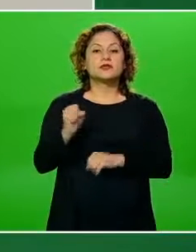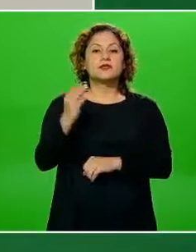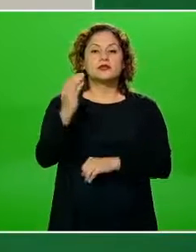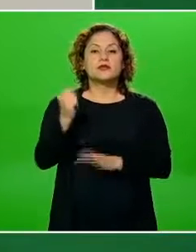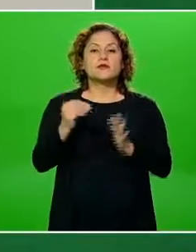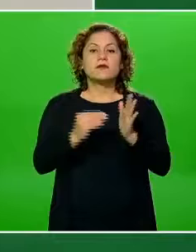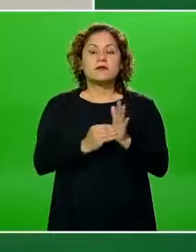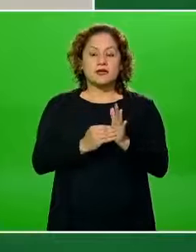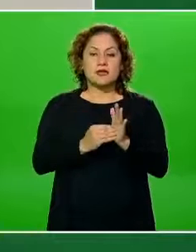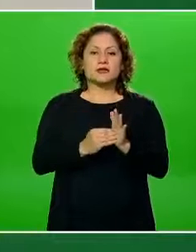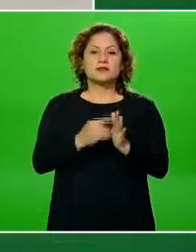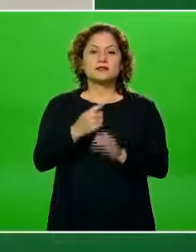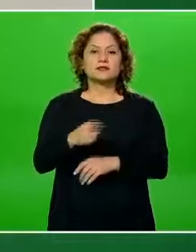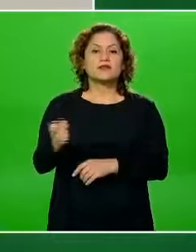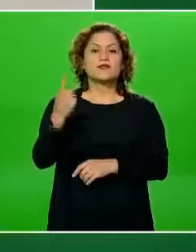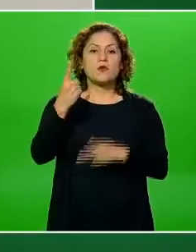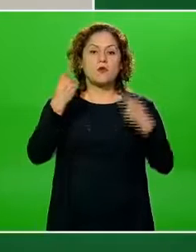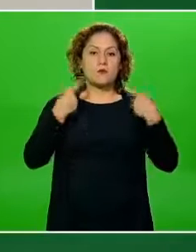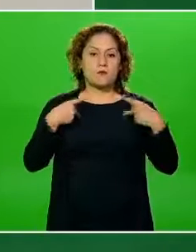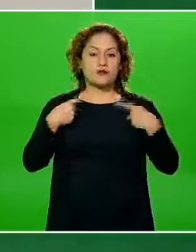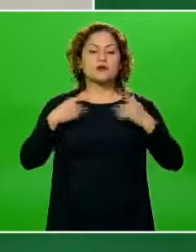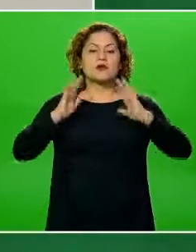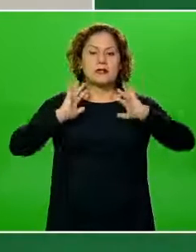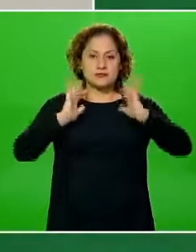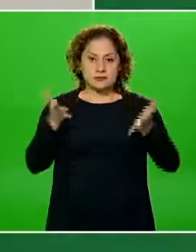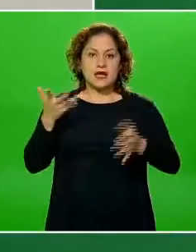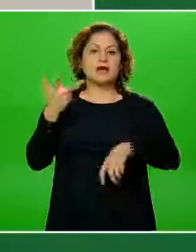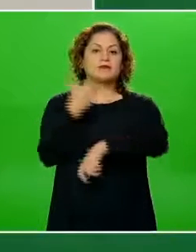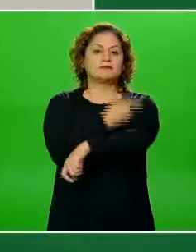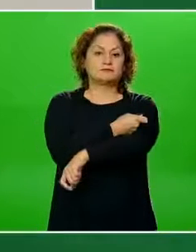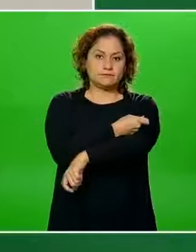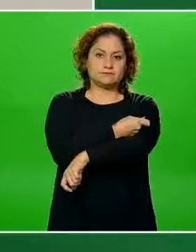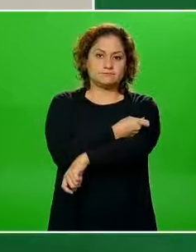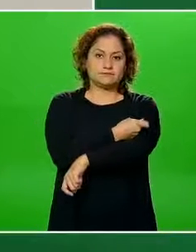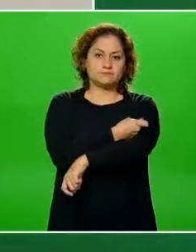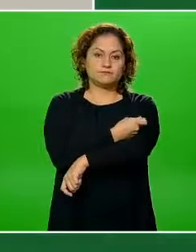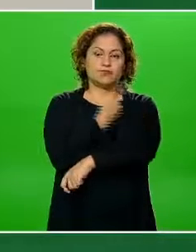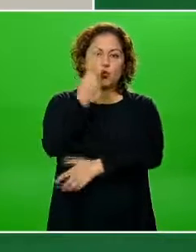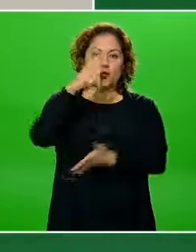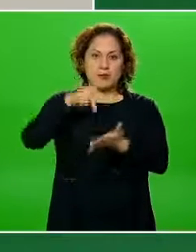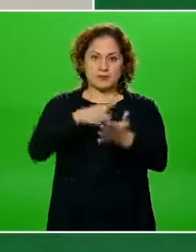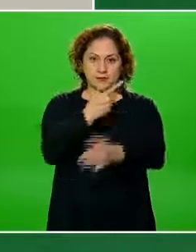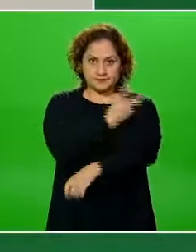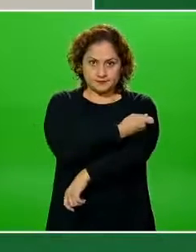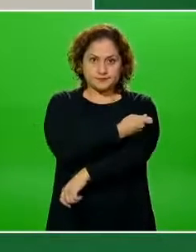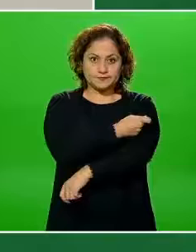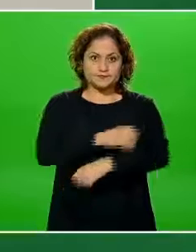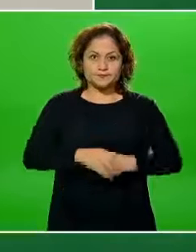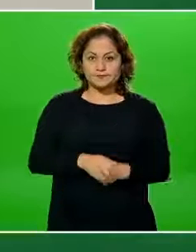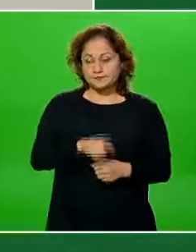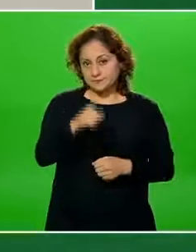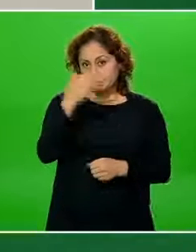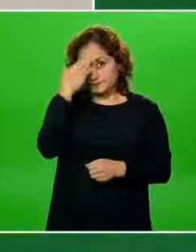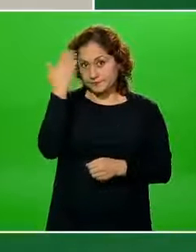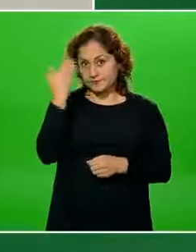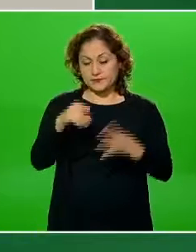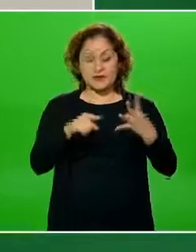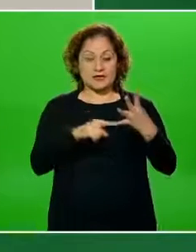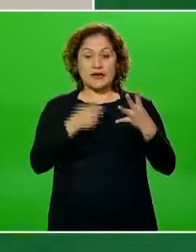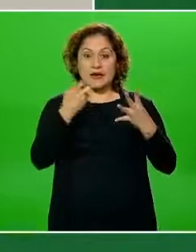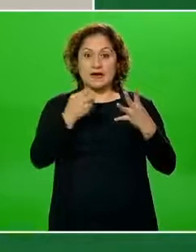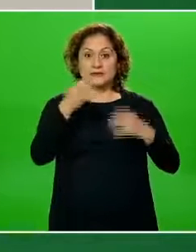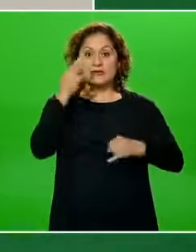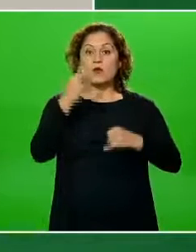1.669.101 personas son las que ya han recibido hasta el momento al menos una dosis. Recordando que este es el último grupo que se abrió,